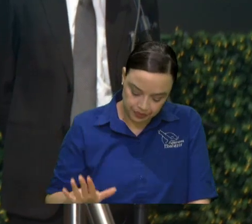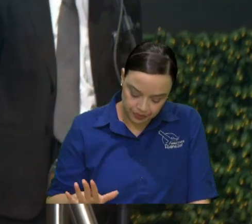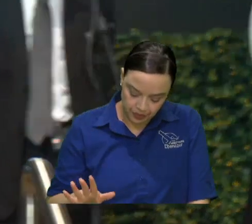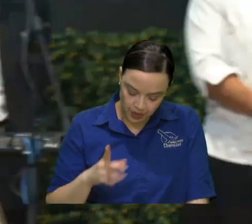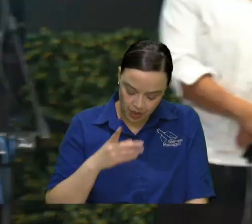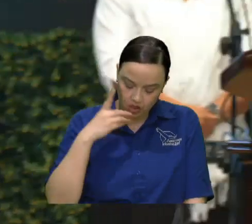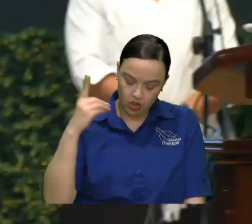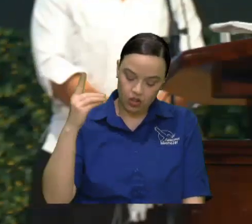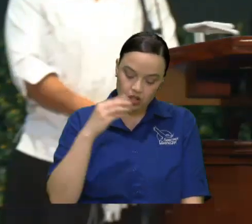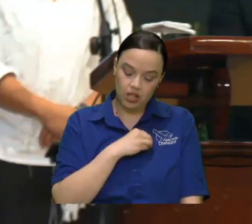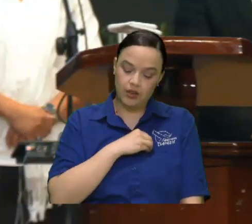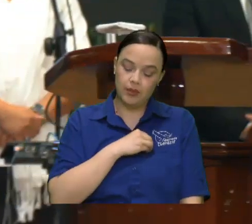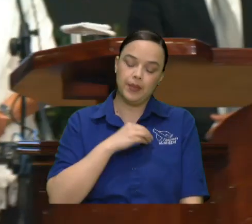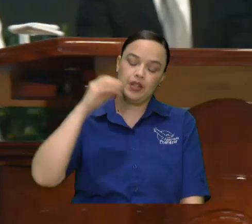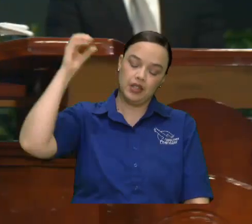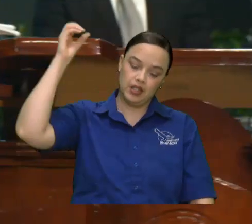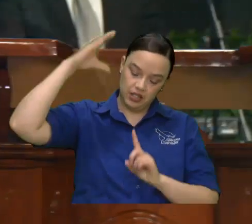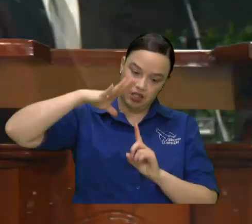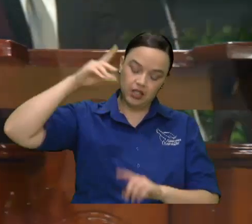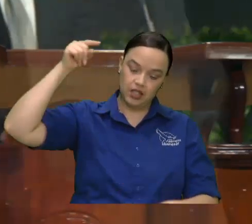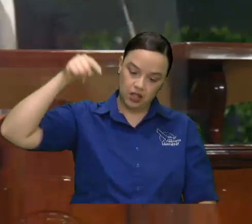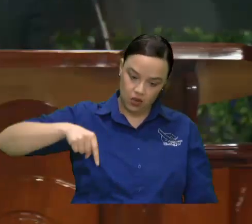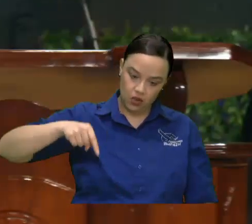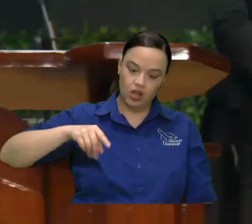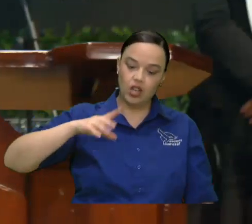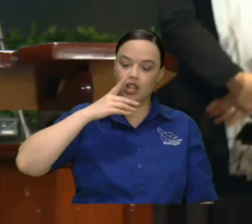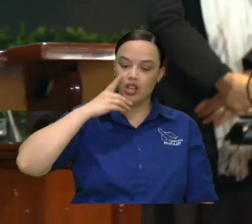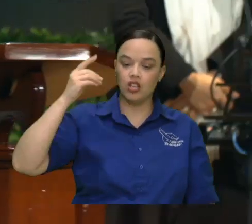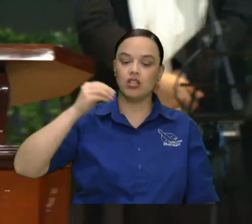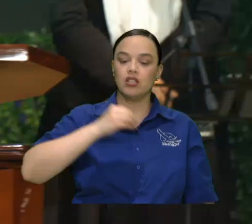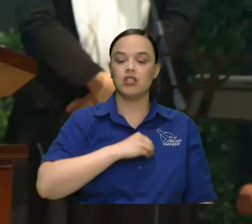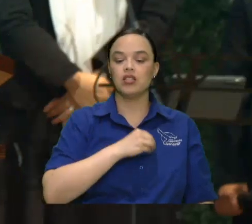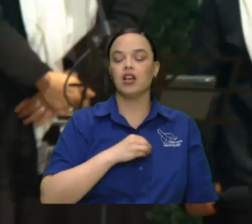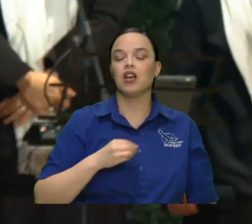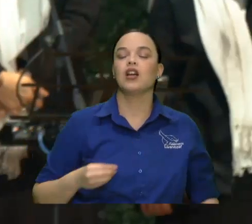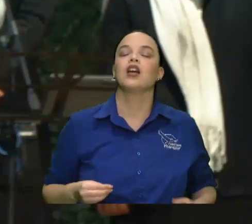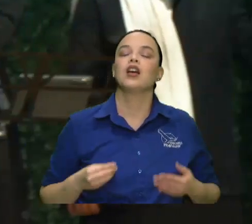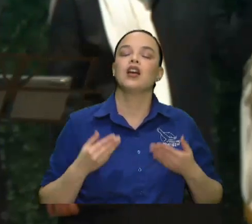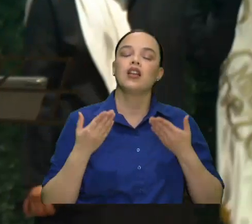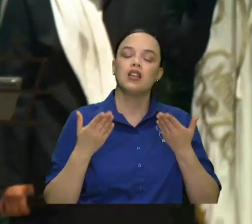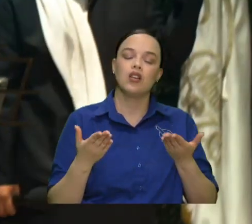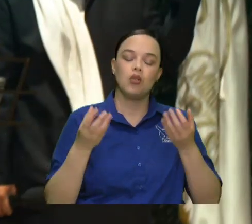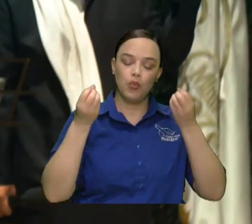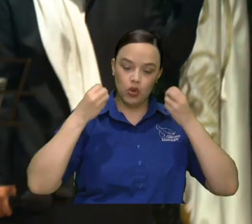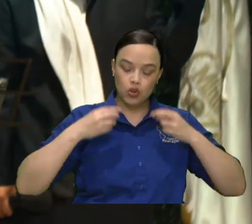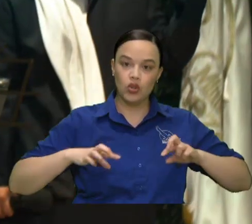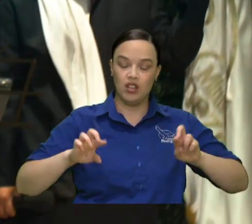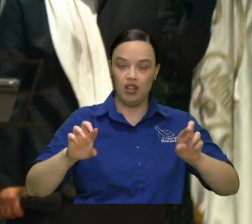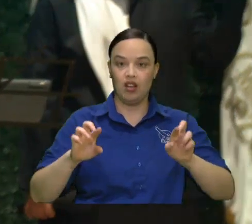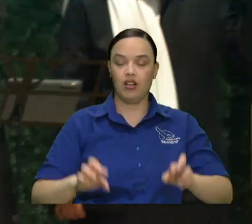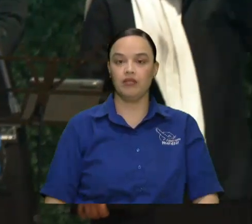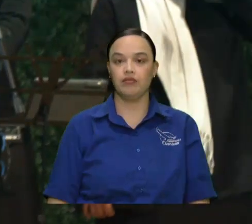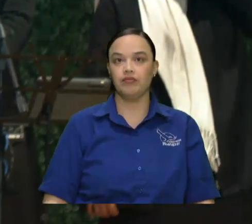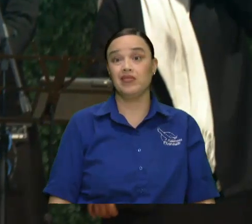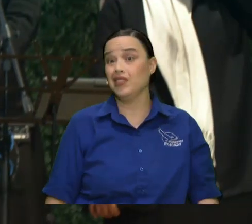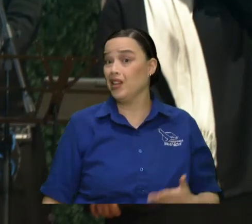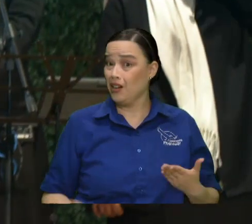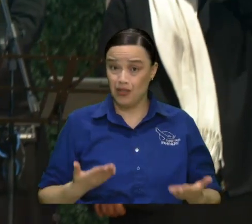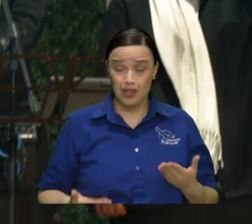bendecir hoy si usted quiere dar la oportunidad más quizás digas ya muchas